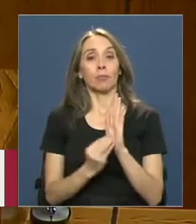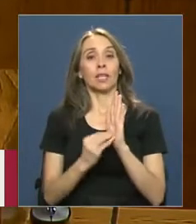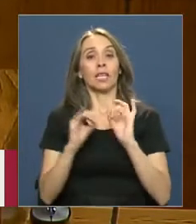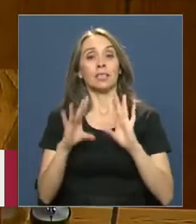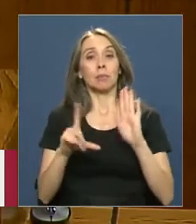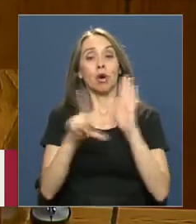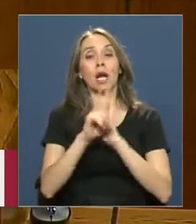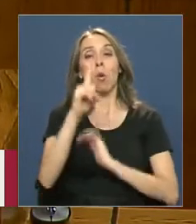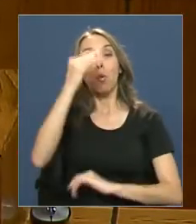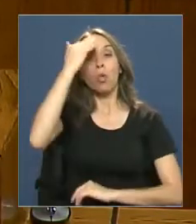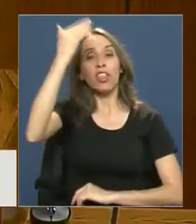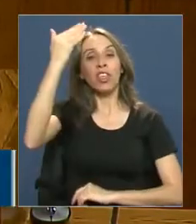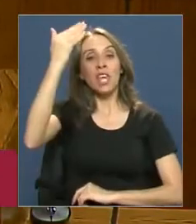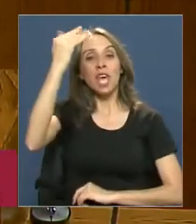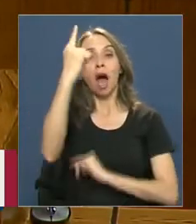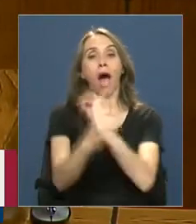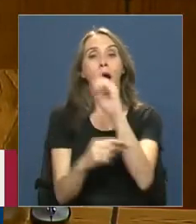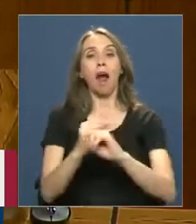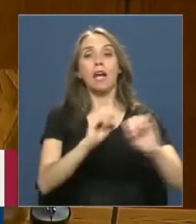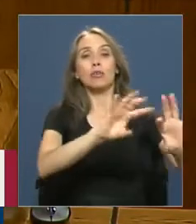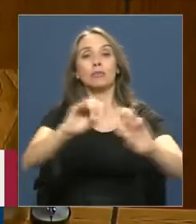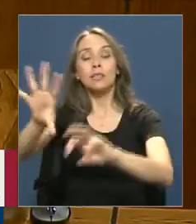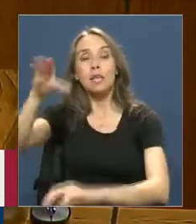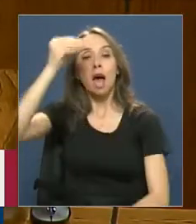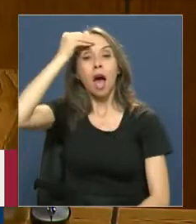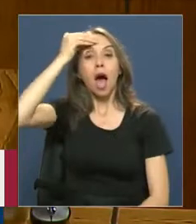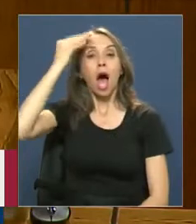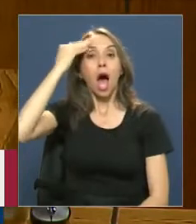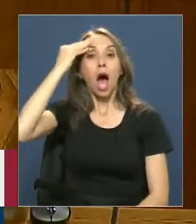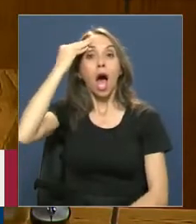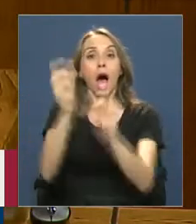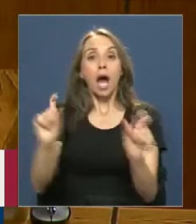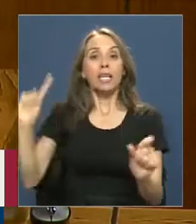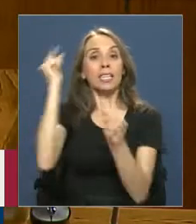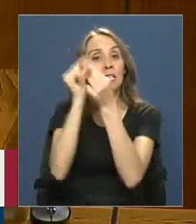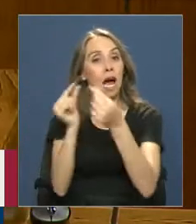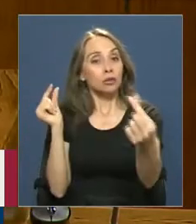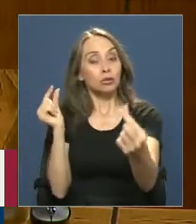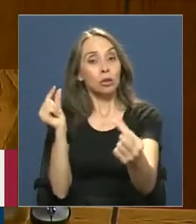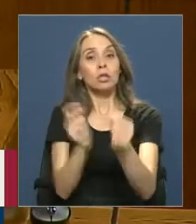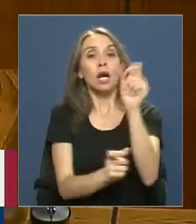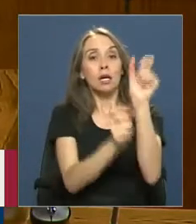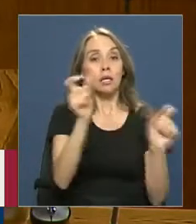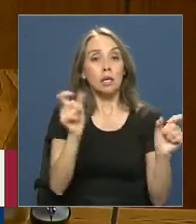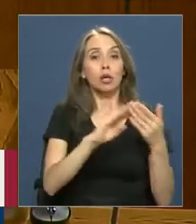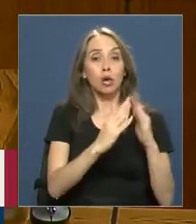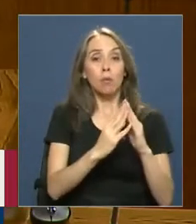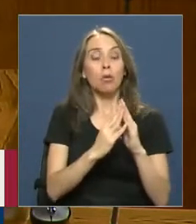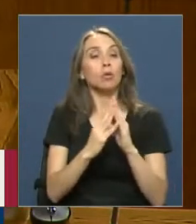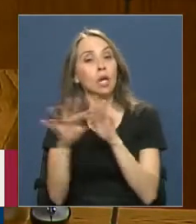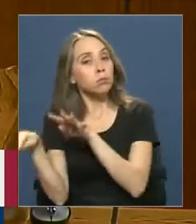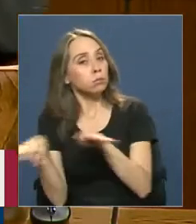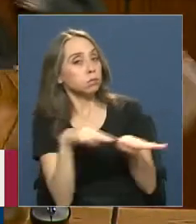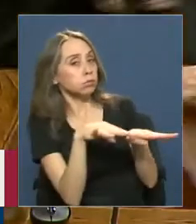de educación y concientización nacional para que la comunidad sea oída y así se marque